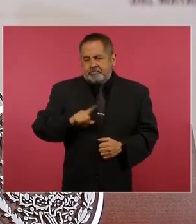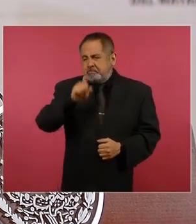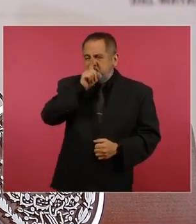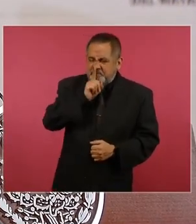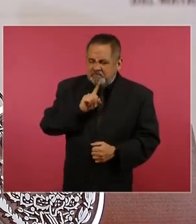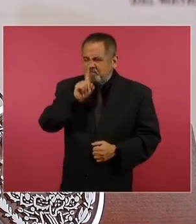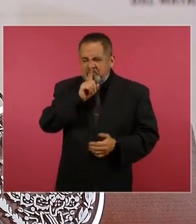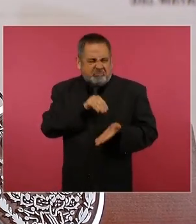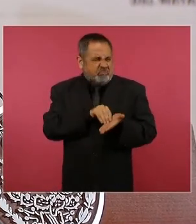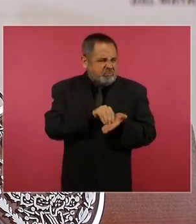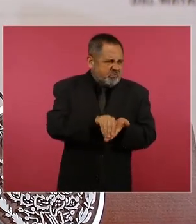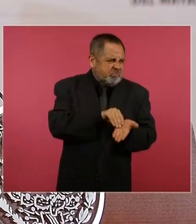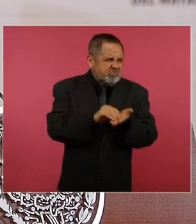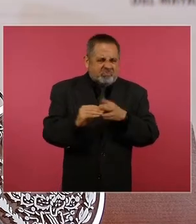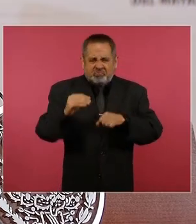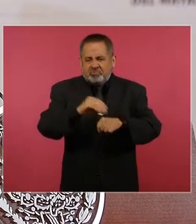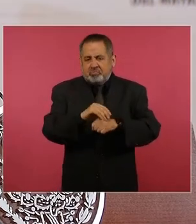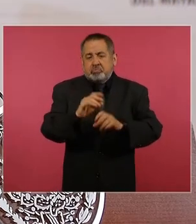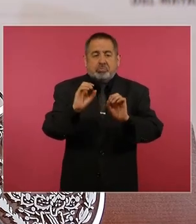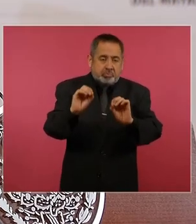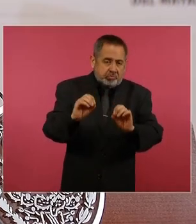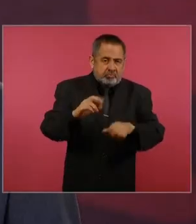si uno roba,